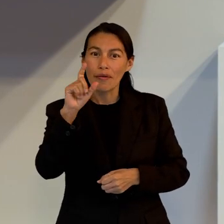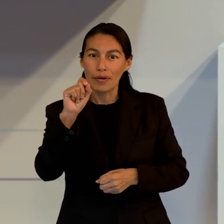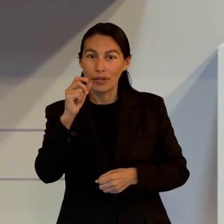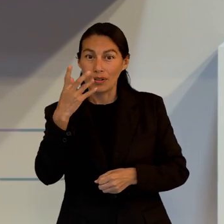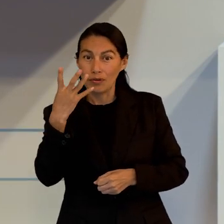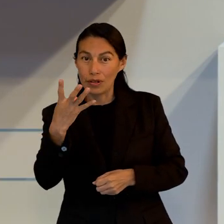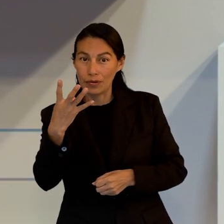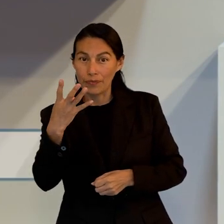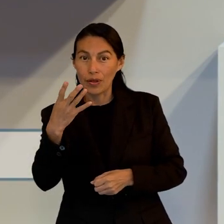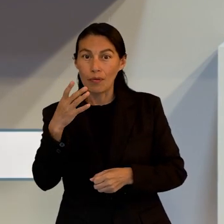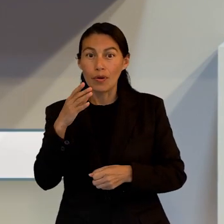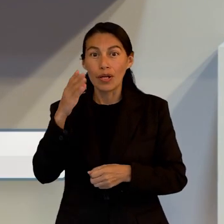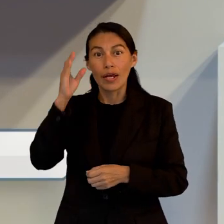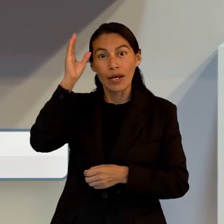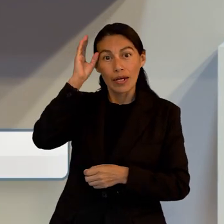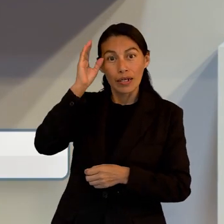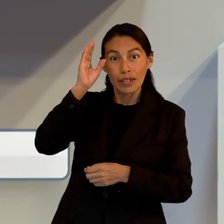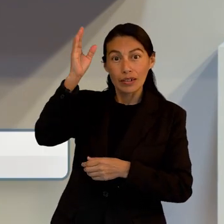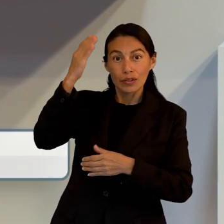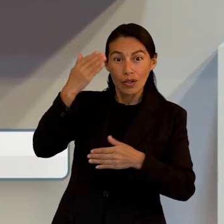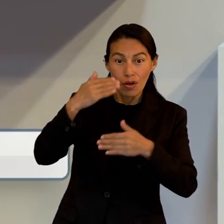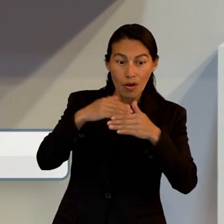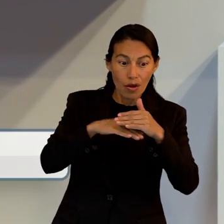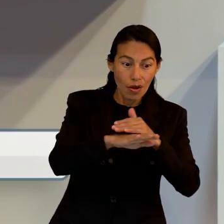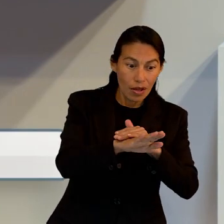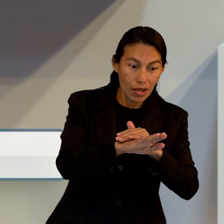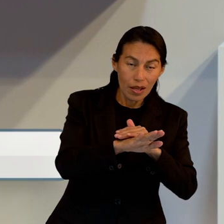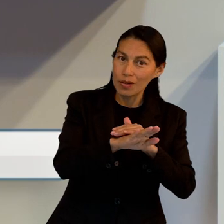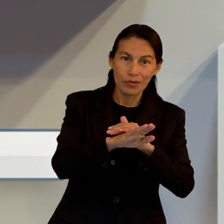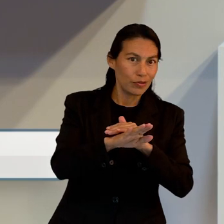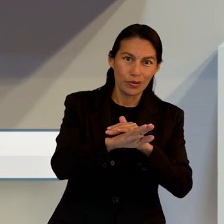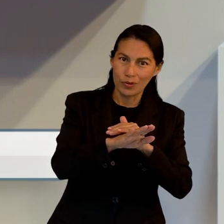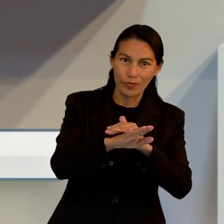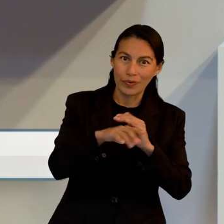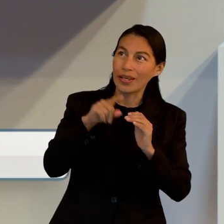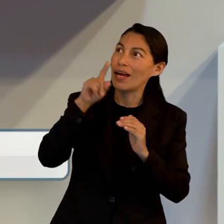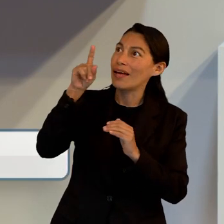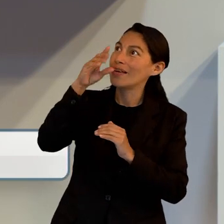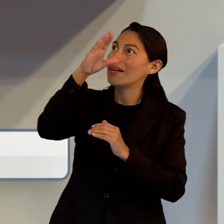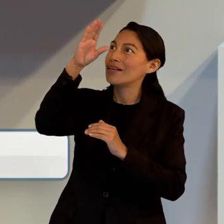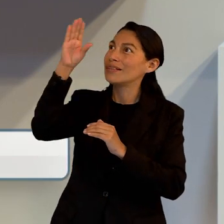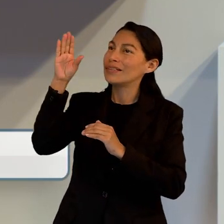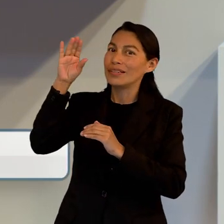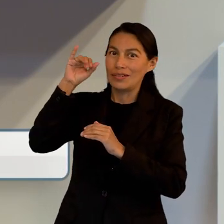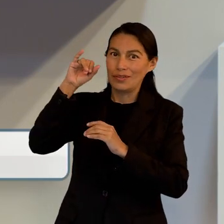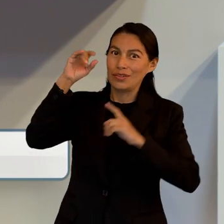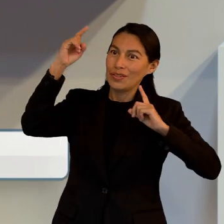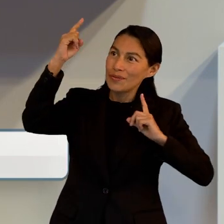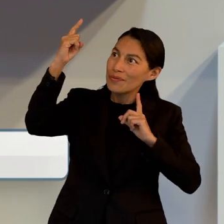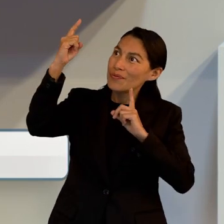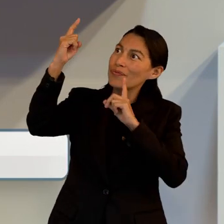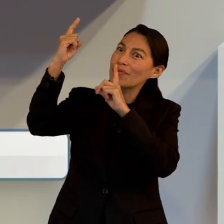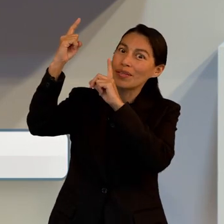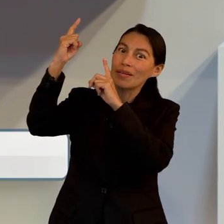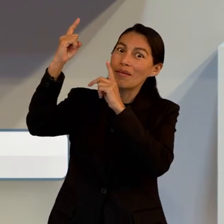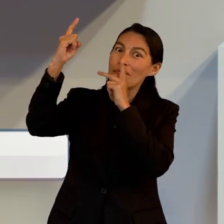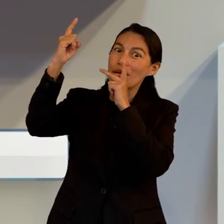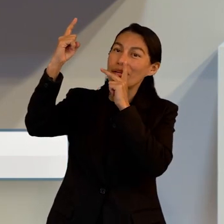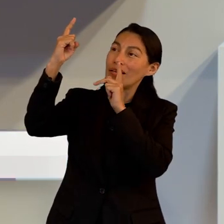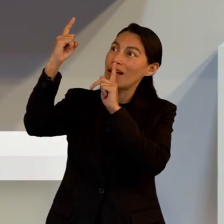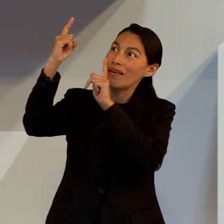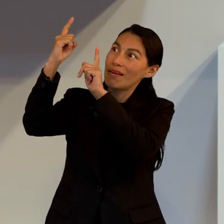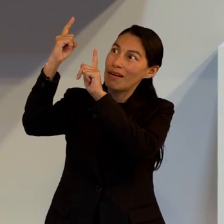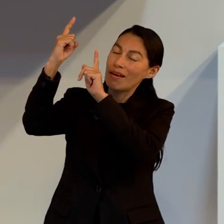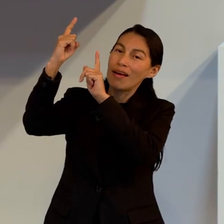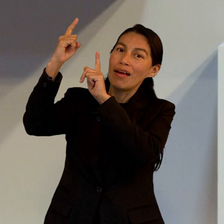porque no entró cristo en el santuario hecho a mano figura del verdadero sino en el cielo mismo para